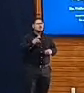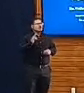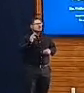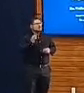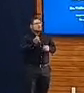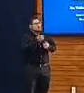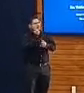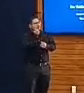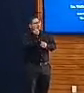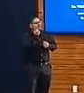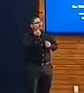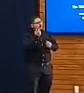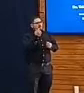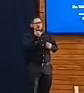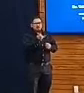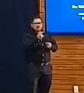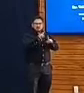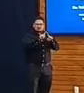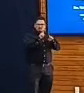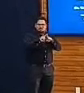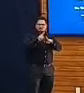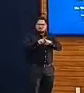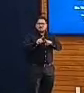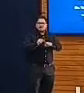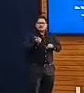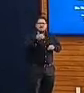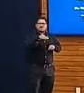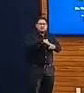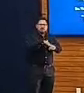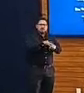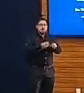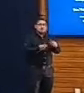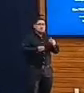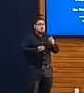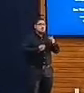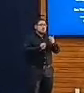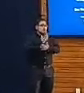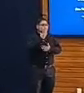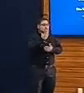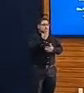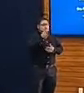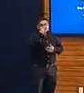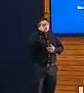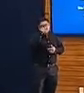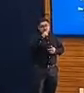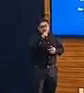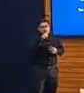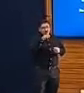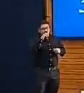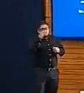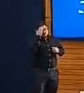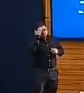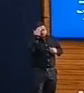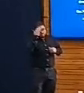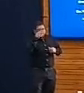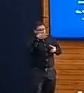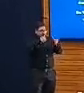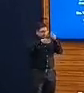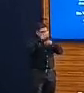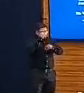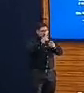la capacidad académica y administrativa, la generación, aplicación y transferencia de conocimientos desde